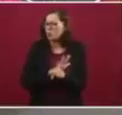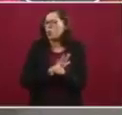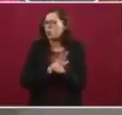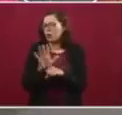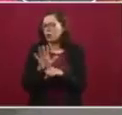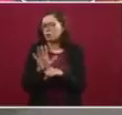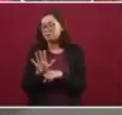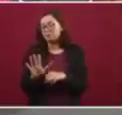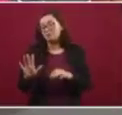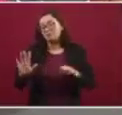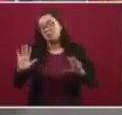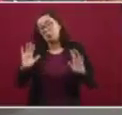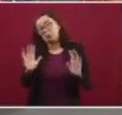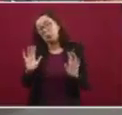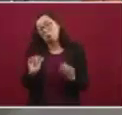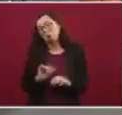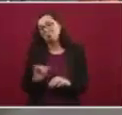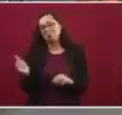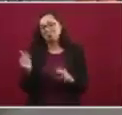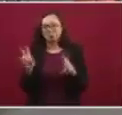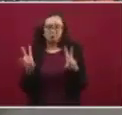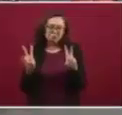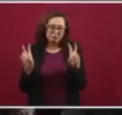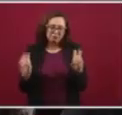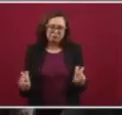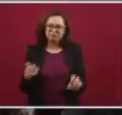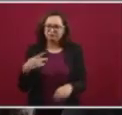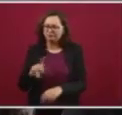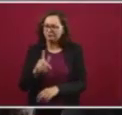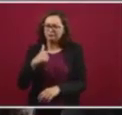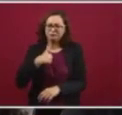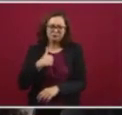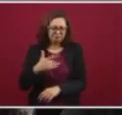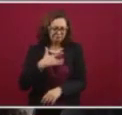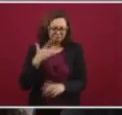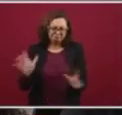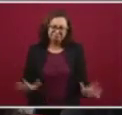Pero bueno, ese es otro asunto. Pero libertad, libertad.